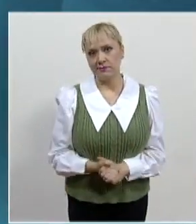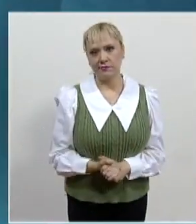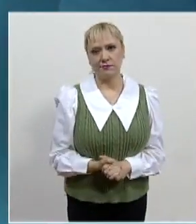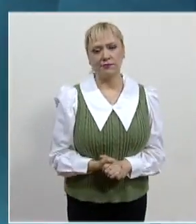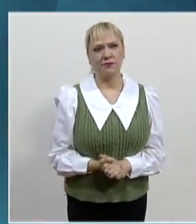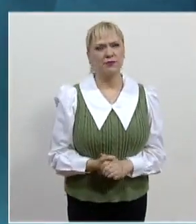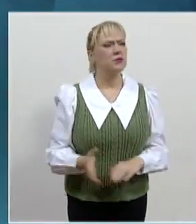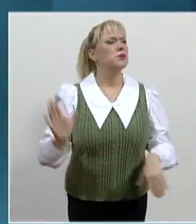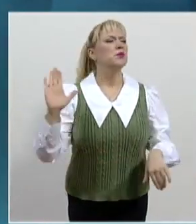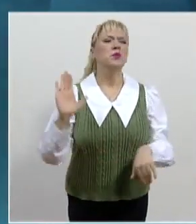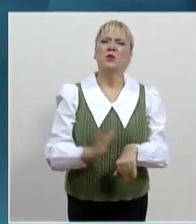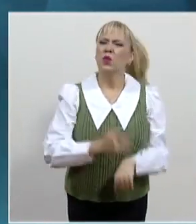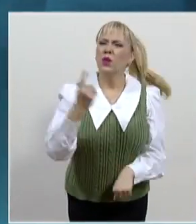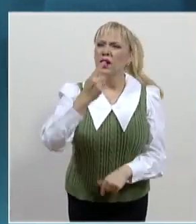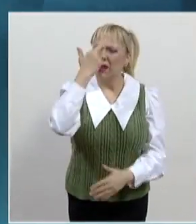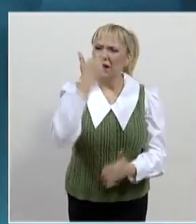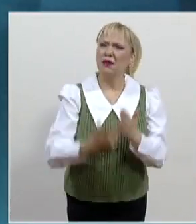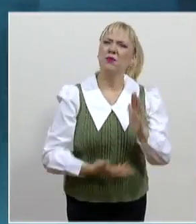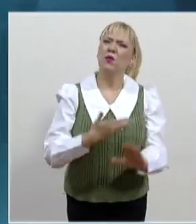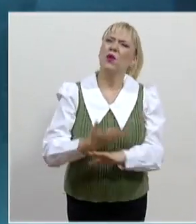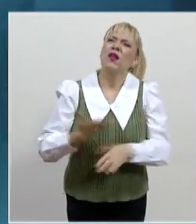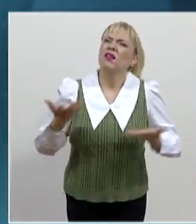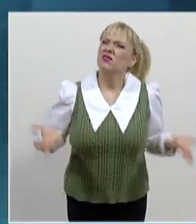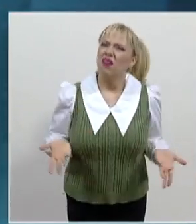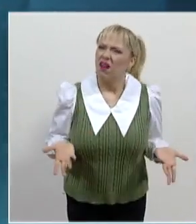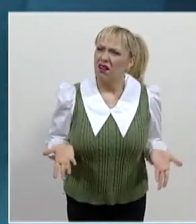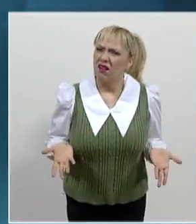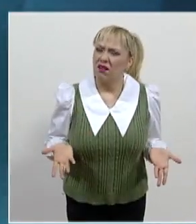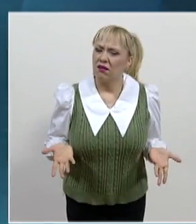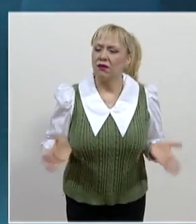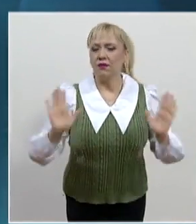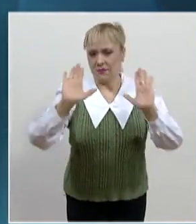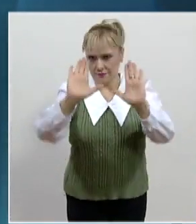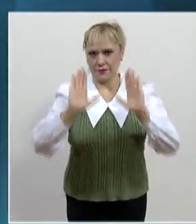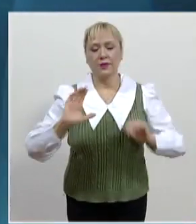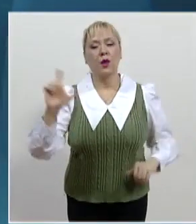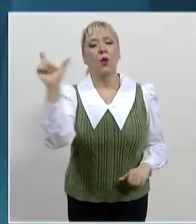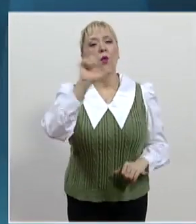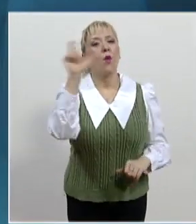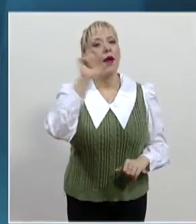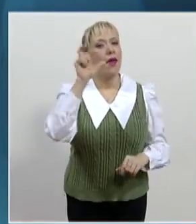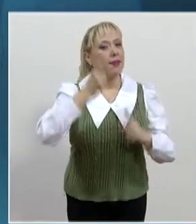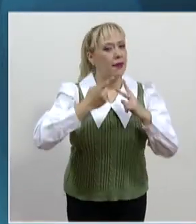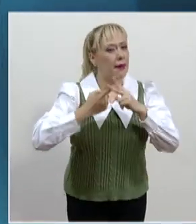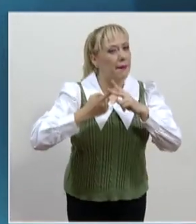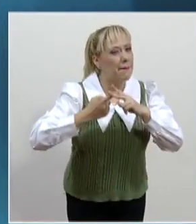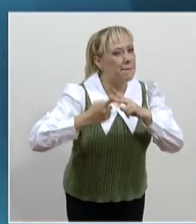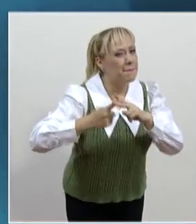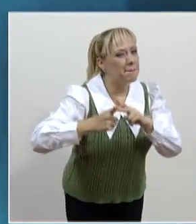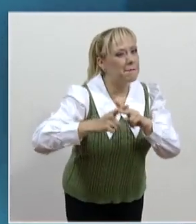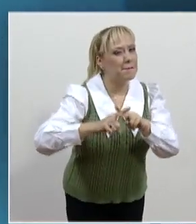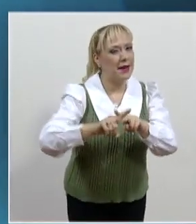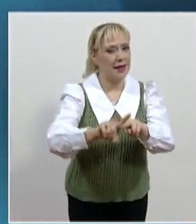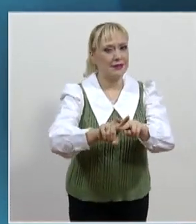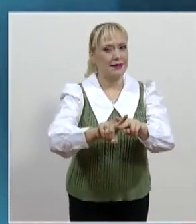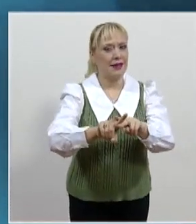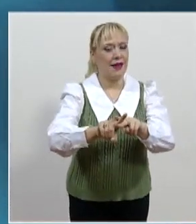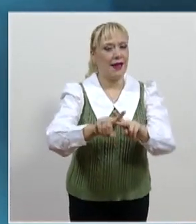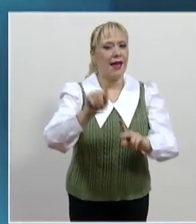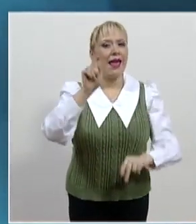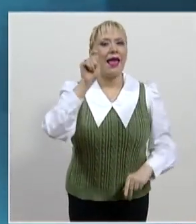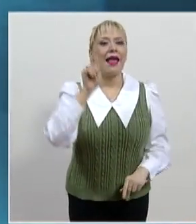¿Y por qué es la violencia? Porque en cuanto nos empezamos a quitar ese traje a